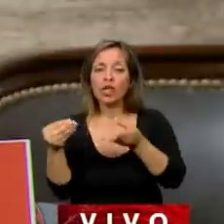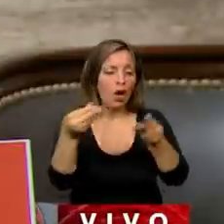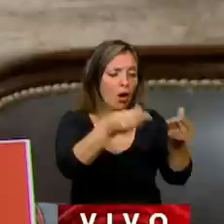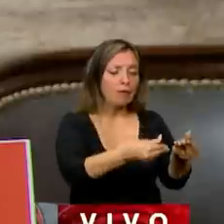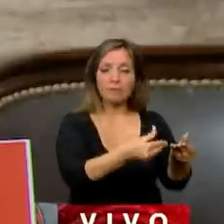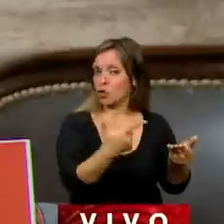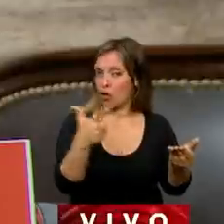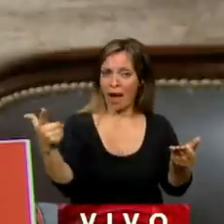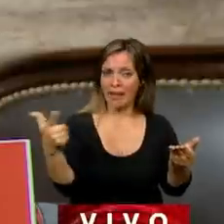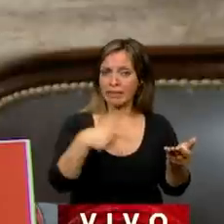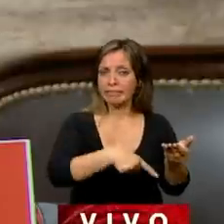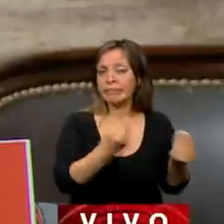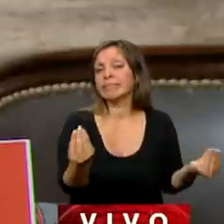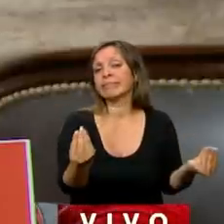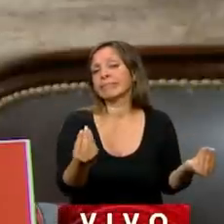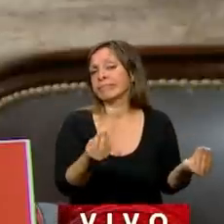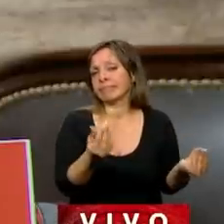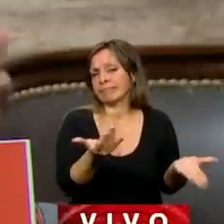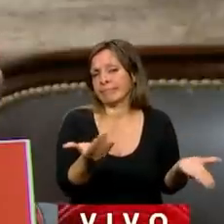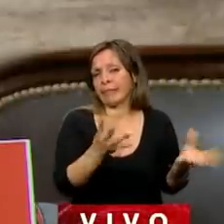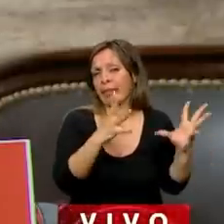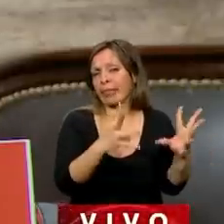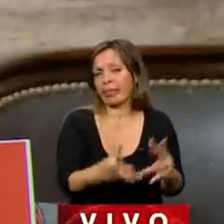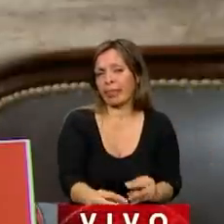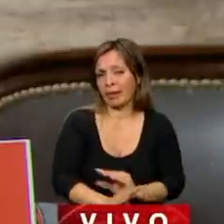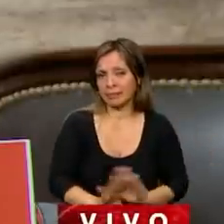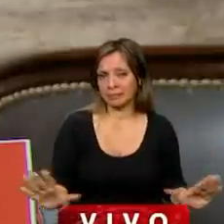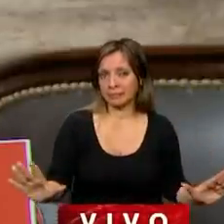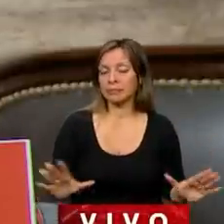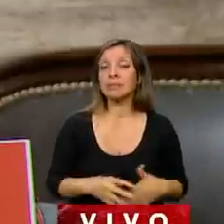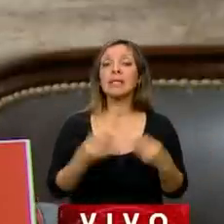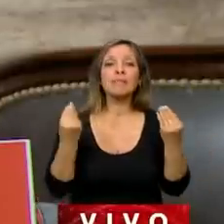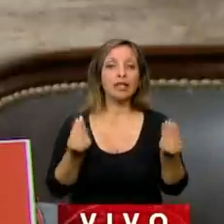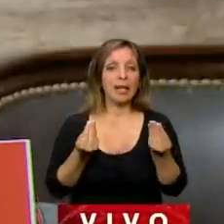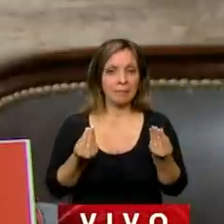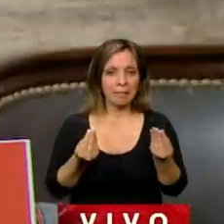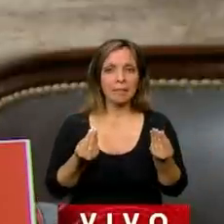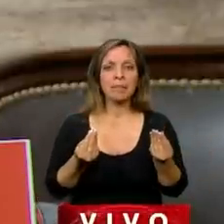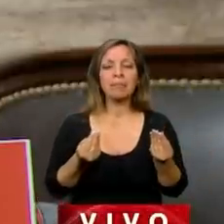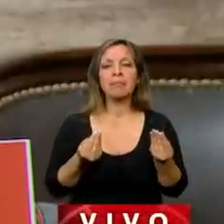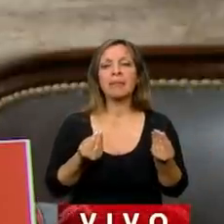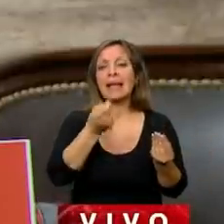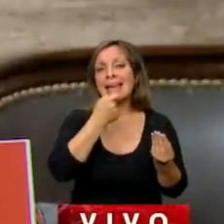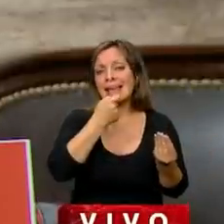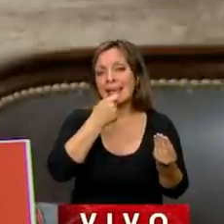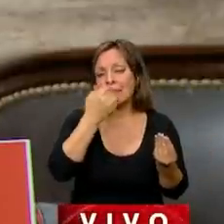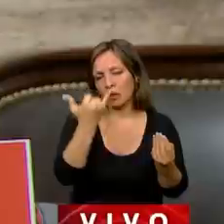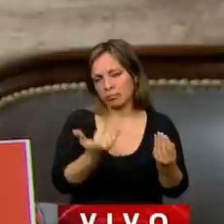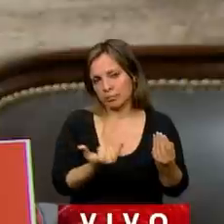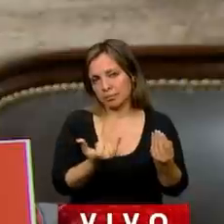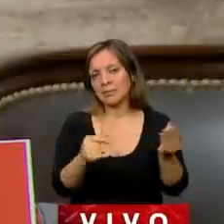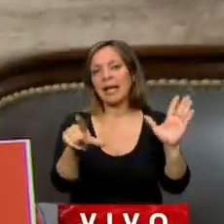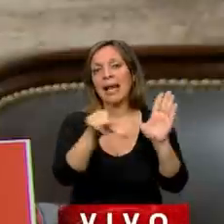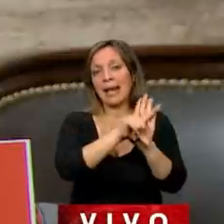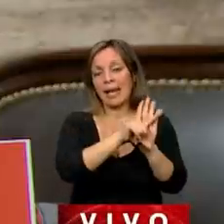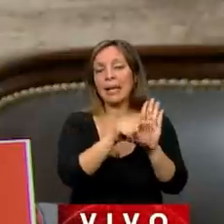destinado, termina siendo un papel mojado. ¿Y por qué lo digo? Porque hay varios ejemplos donde hay leyes,